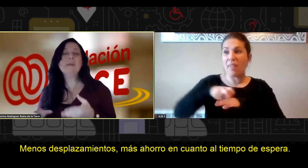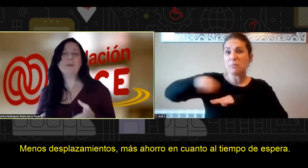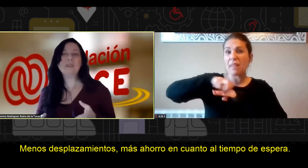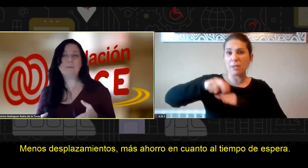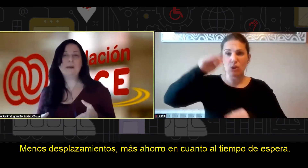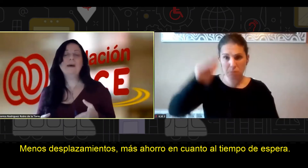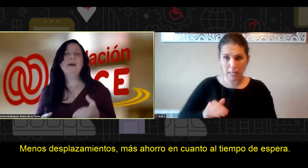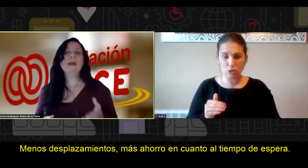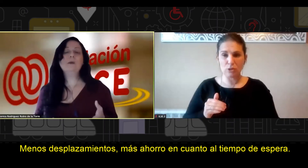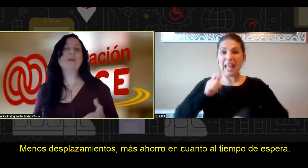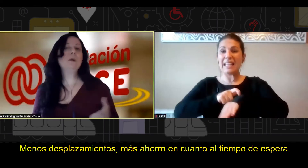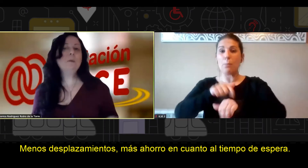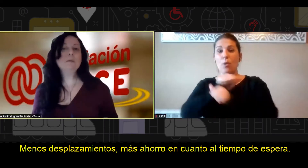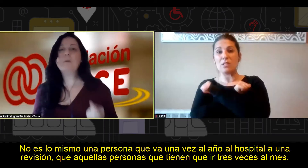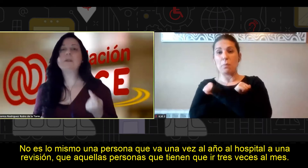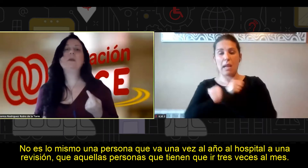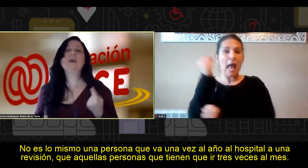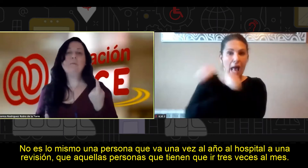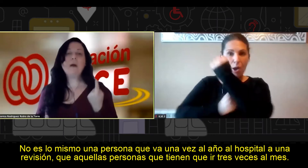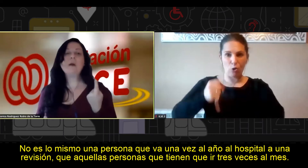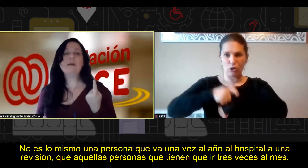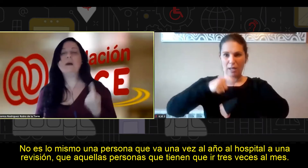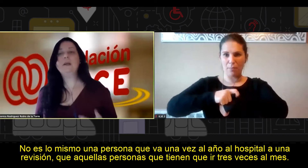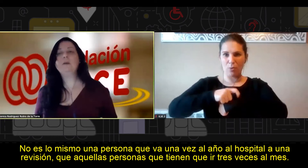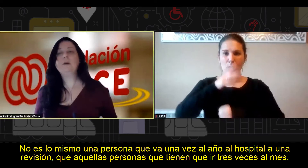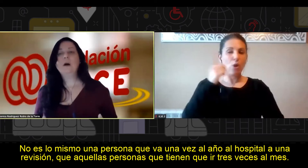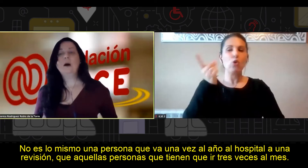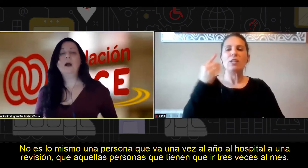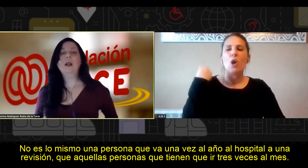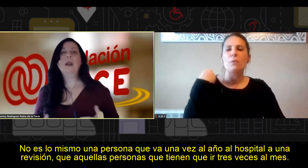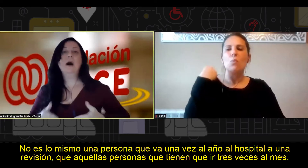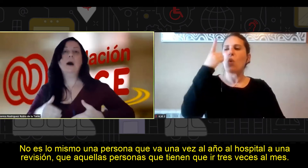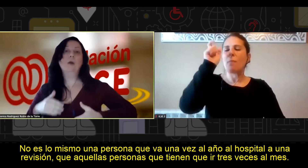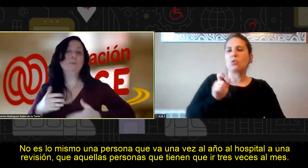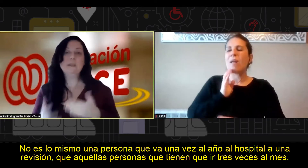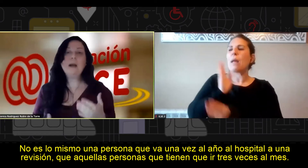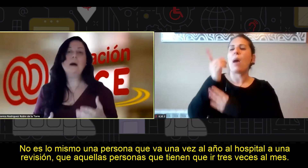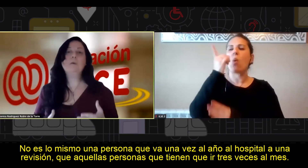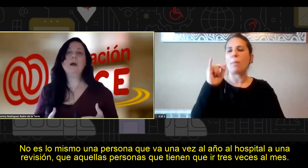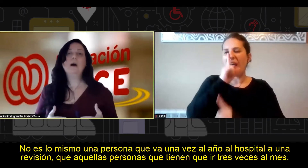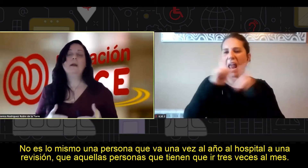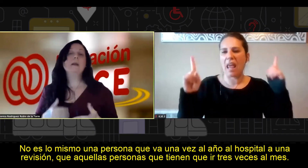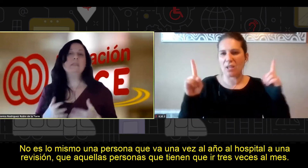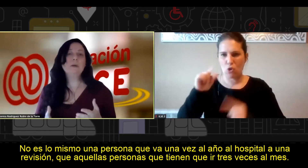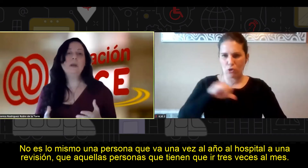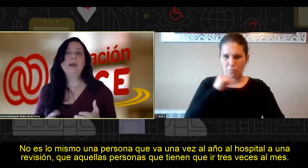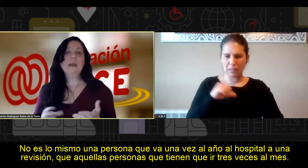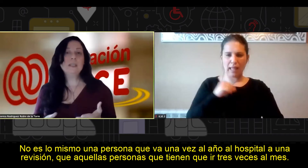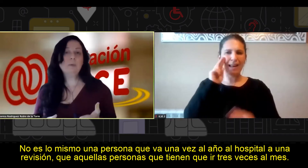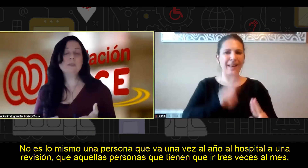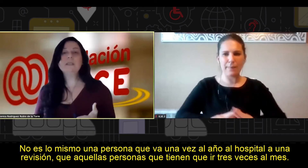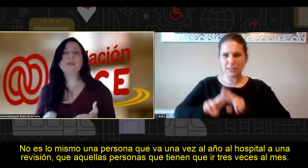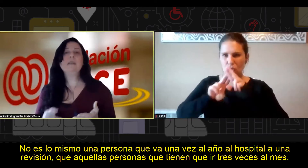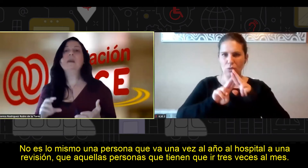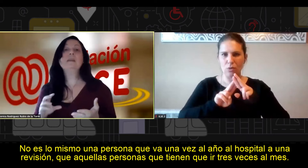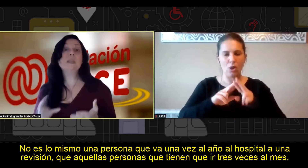tiempo de espera. Claro, es que no es lo mismo una persona que va una vez al año al hospital, a una revisión, que aquellas